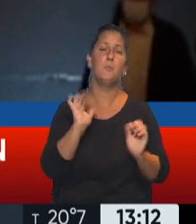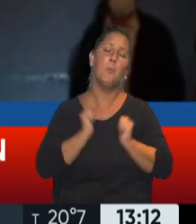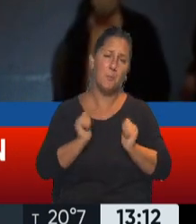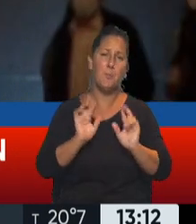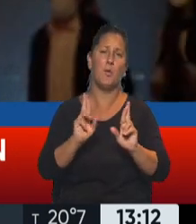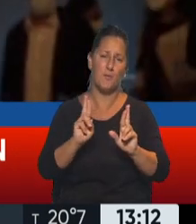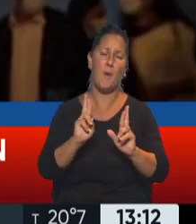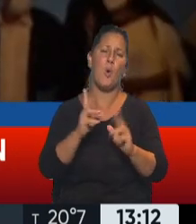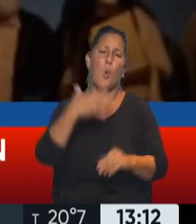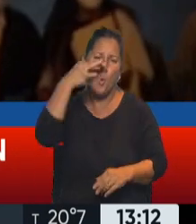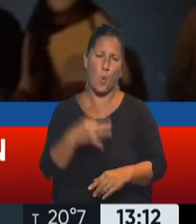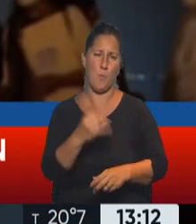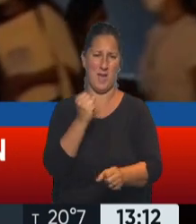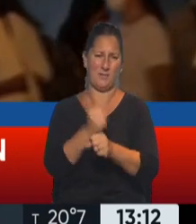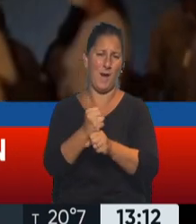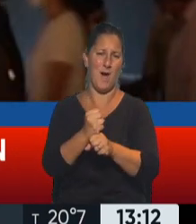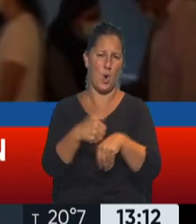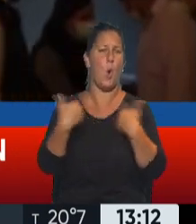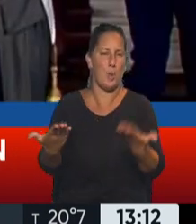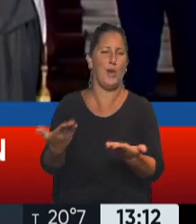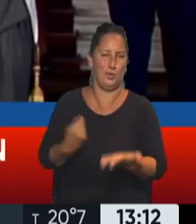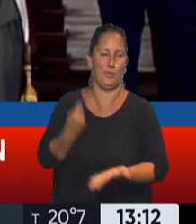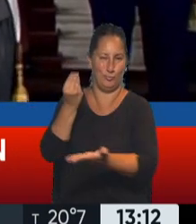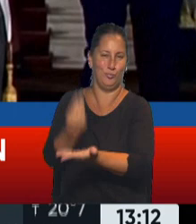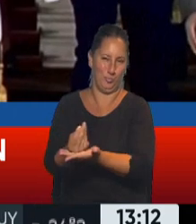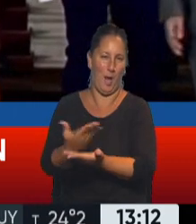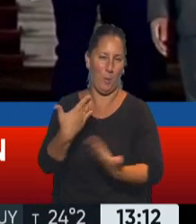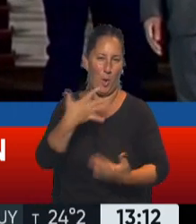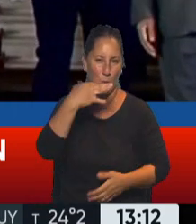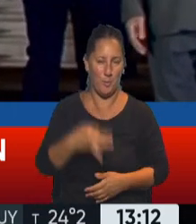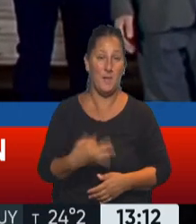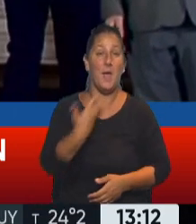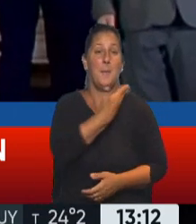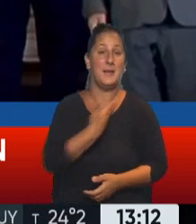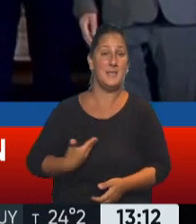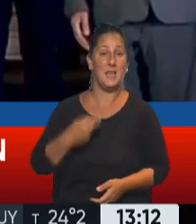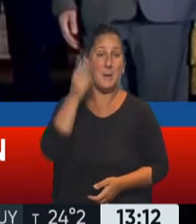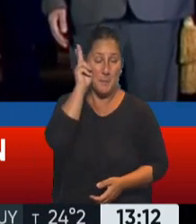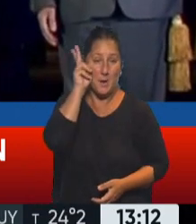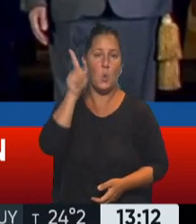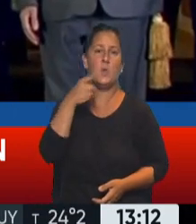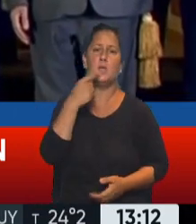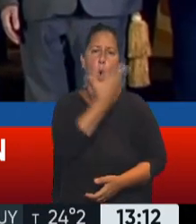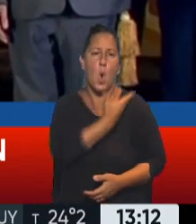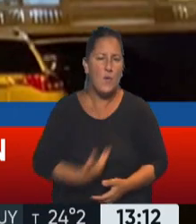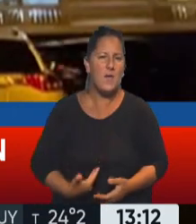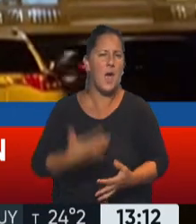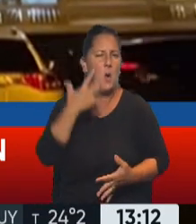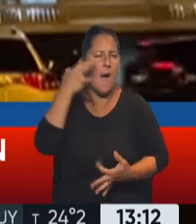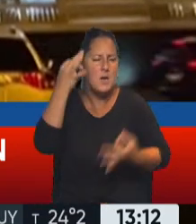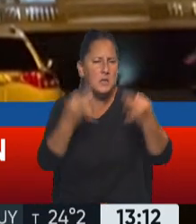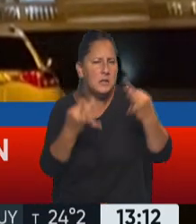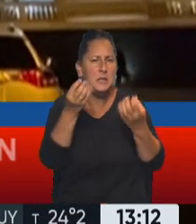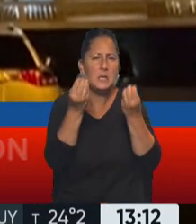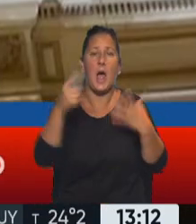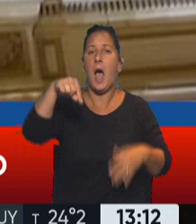que cumpla con su trabajo para cual fue puesto en ese puesto. Castillo alega que su gobierno está en permanente evaluación. Ahora